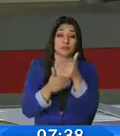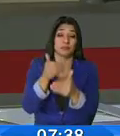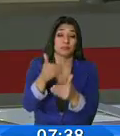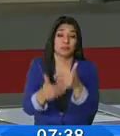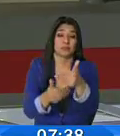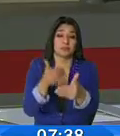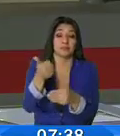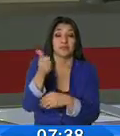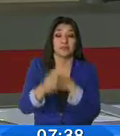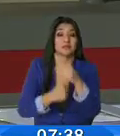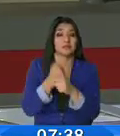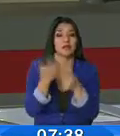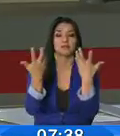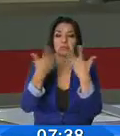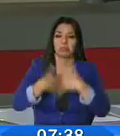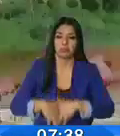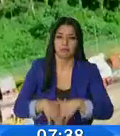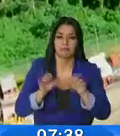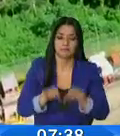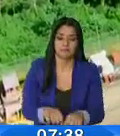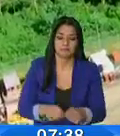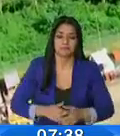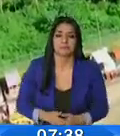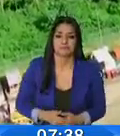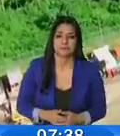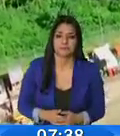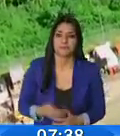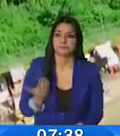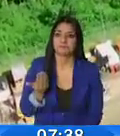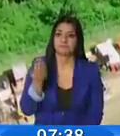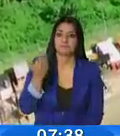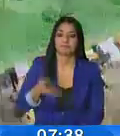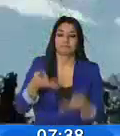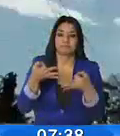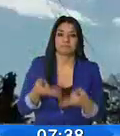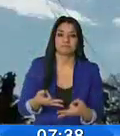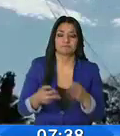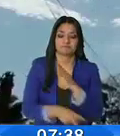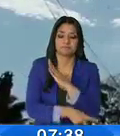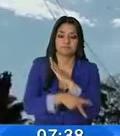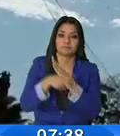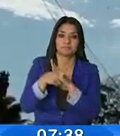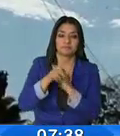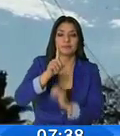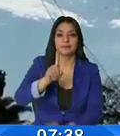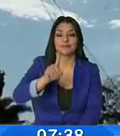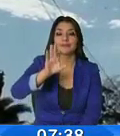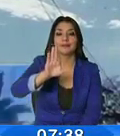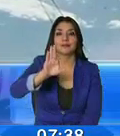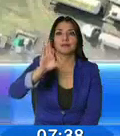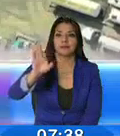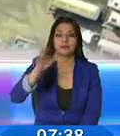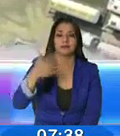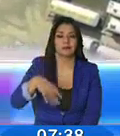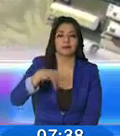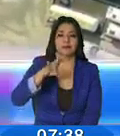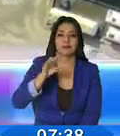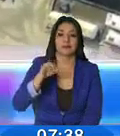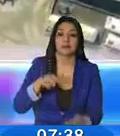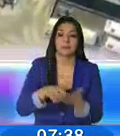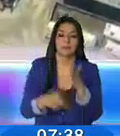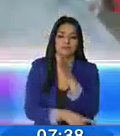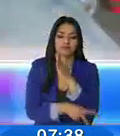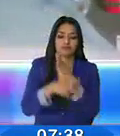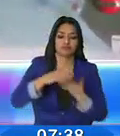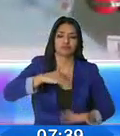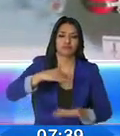no más de 10 años. Miremos. Hace pocos días se confirmó que el bloque petrolero 43 ITT alcanzó los 70.000 barriles de crudo